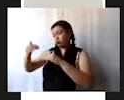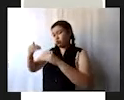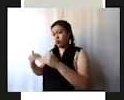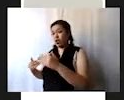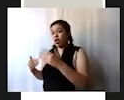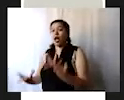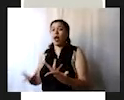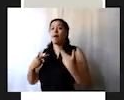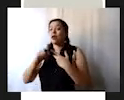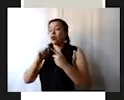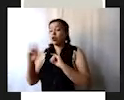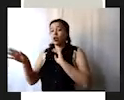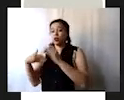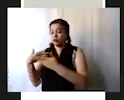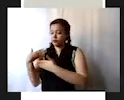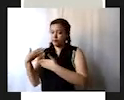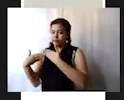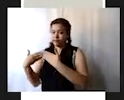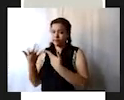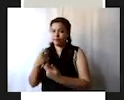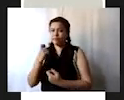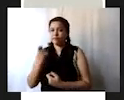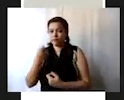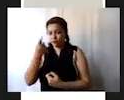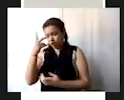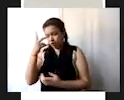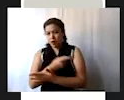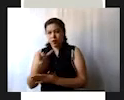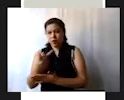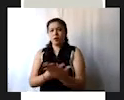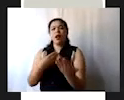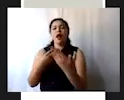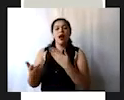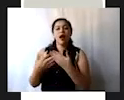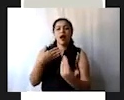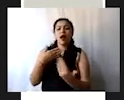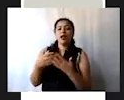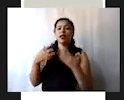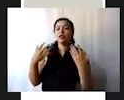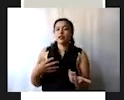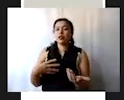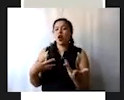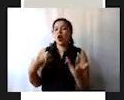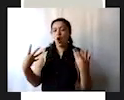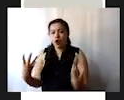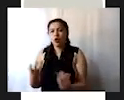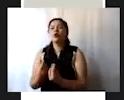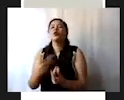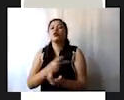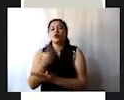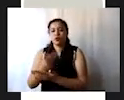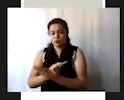de traducirse como un plan de acción o plan en común que todas las personas